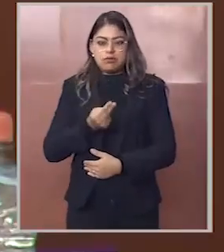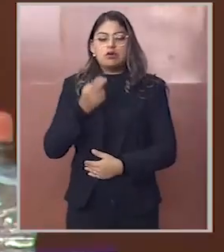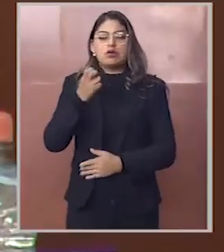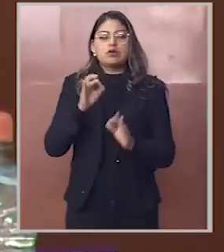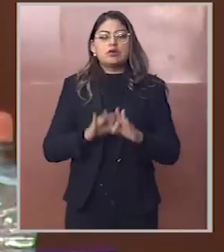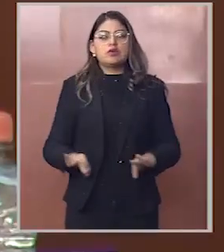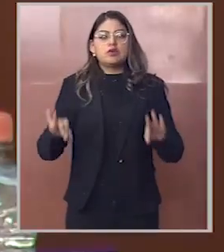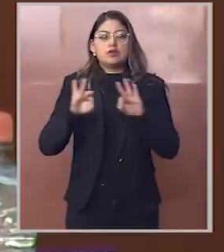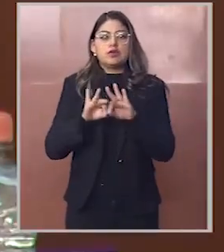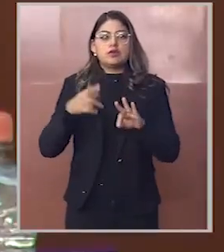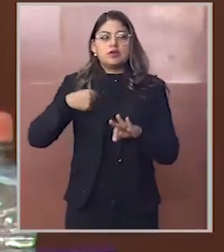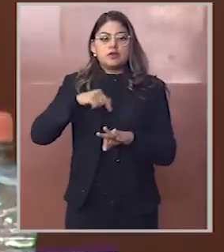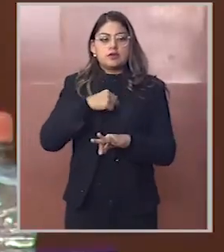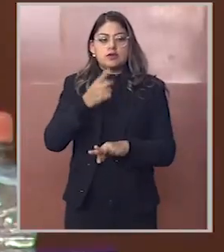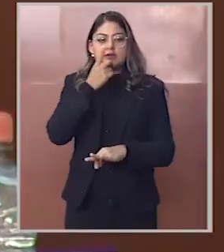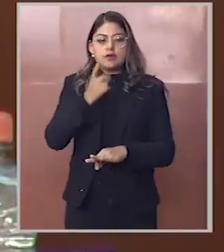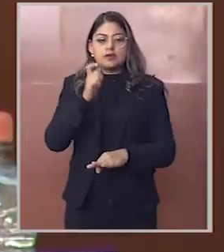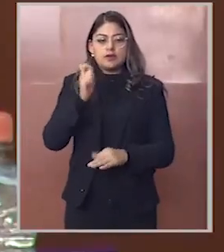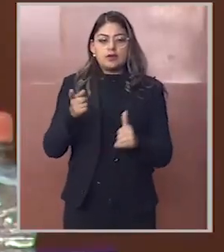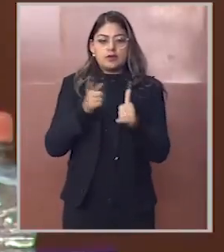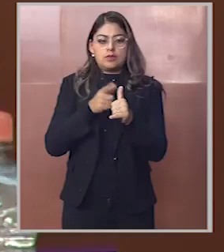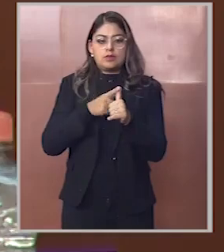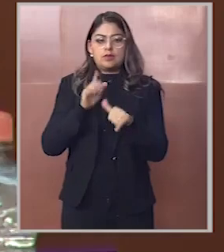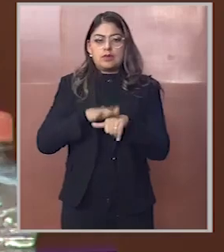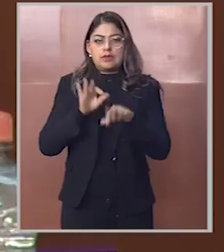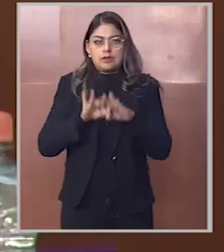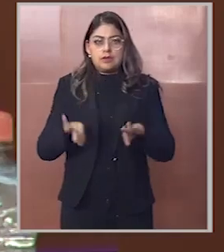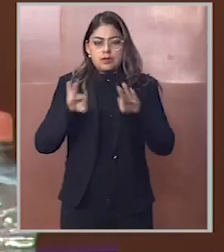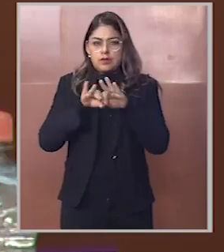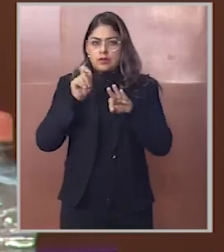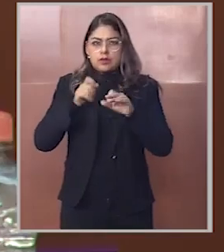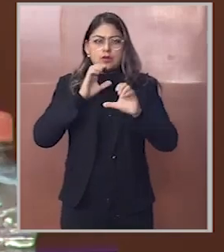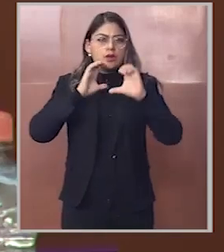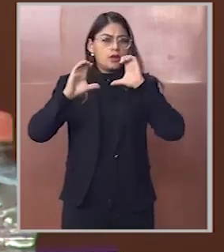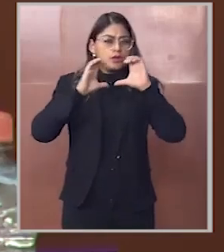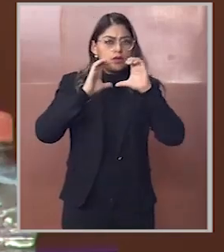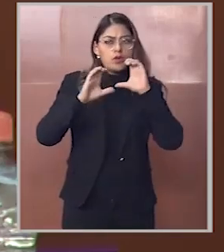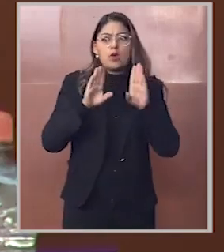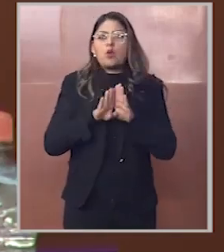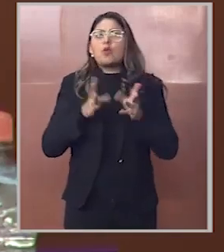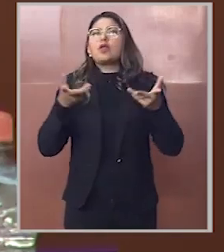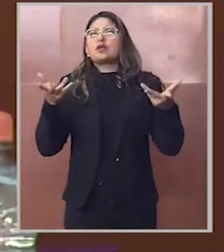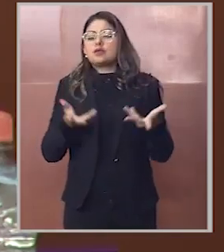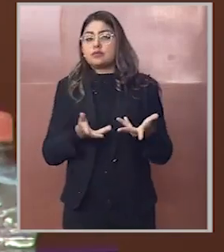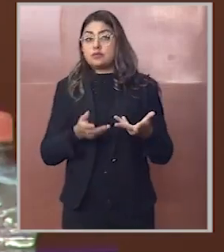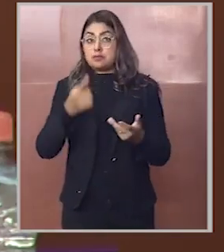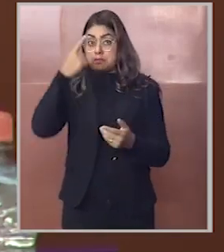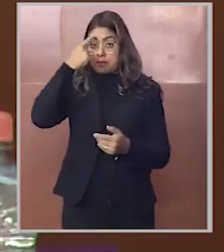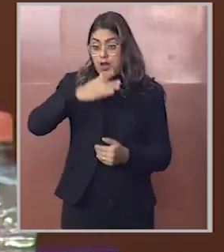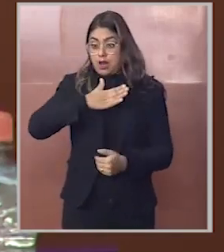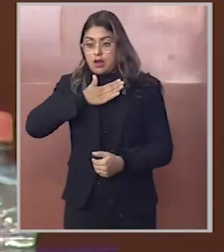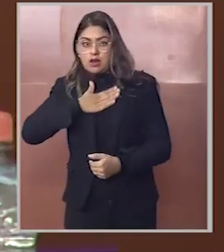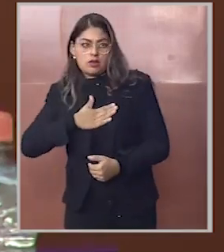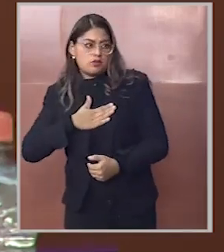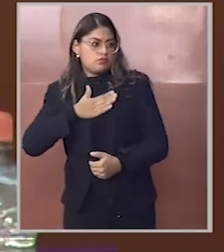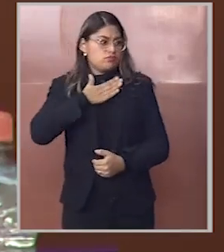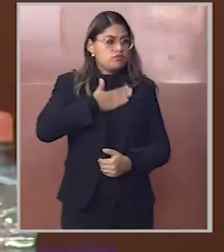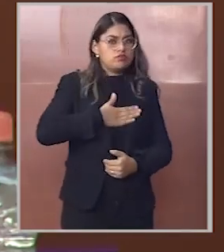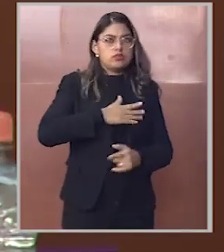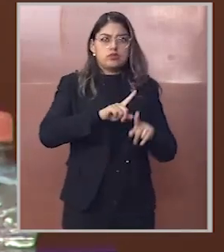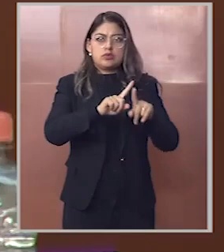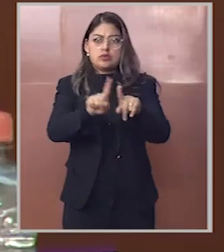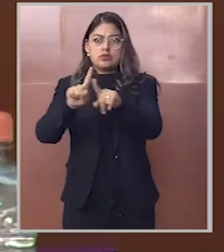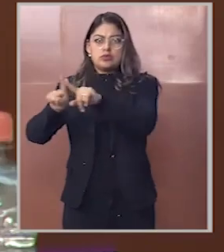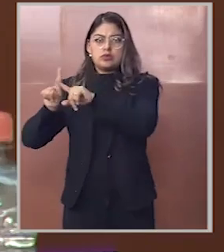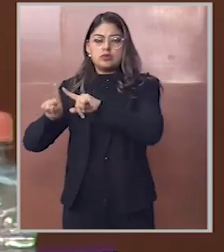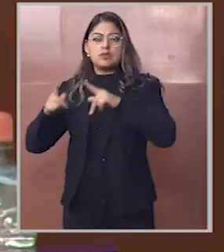el primer paso es la comunicación Cómo logramos esta comunicación entre las justicias entre esta amplia diversidad